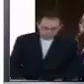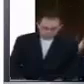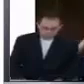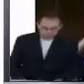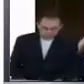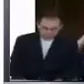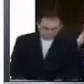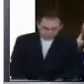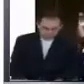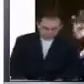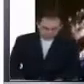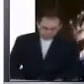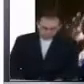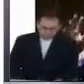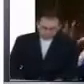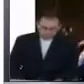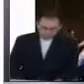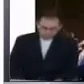Okay, order.